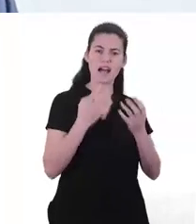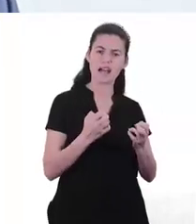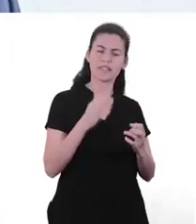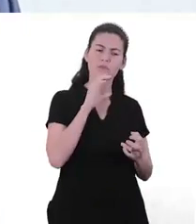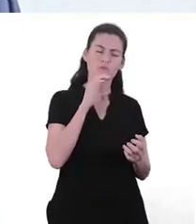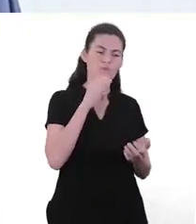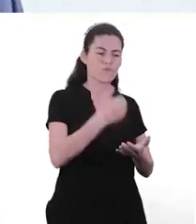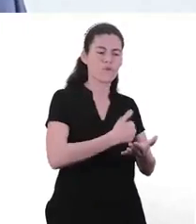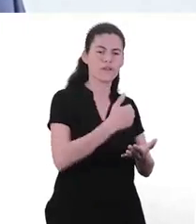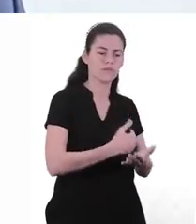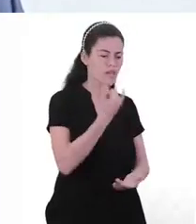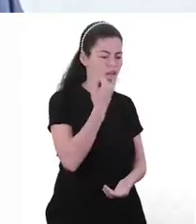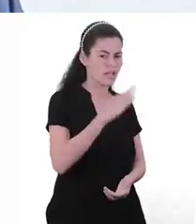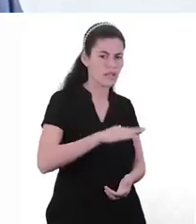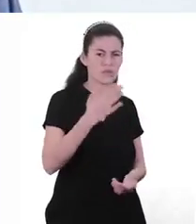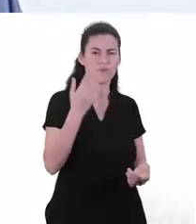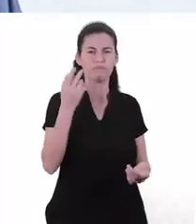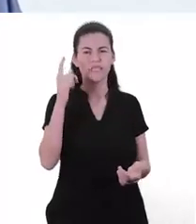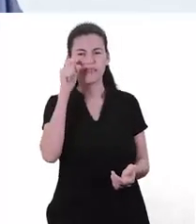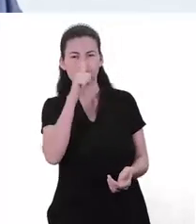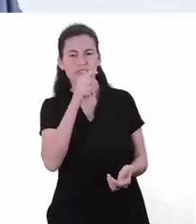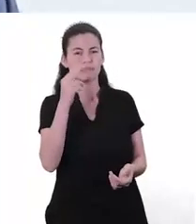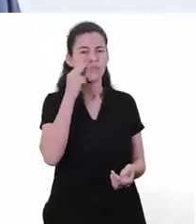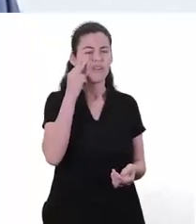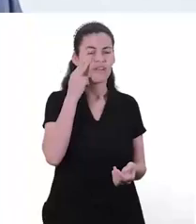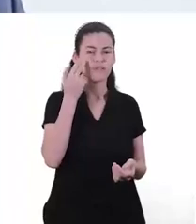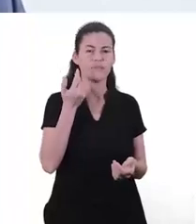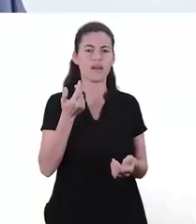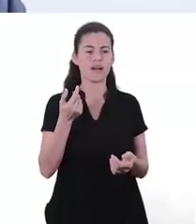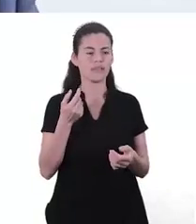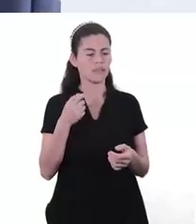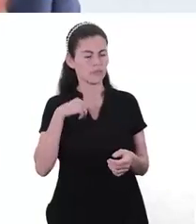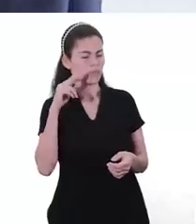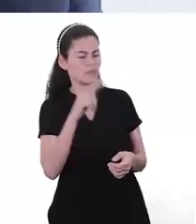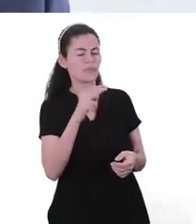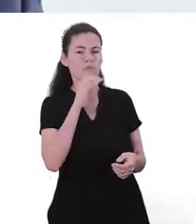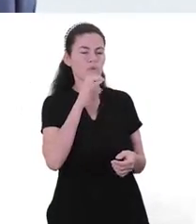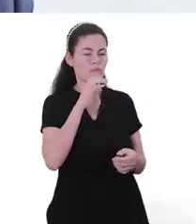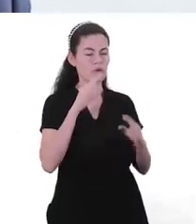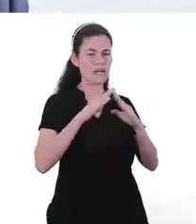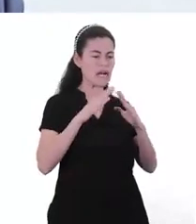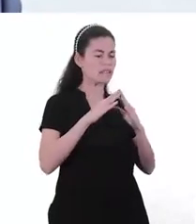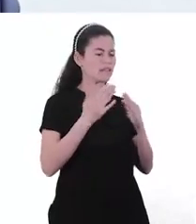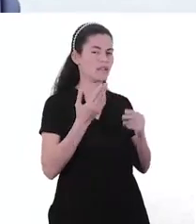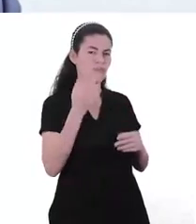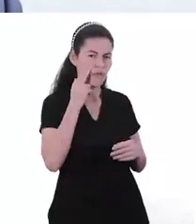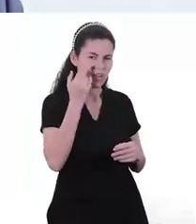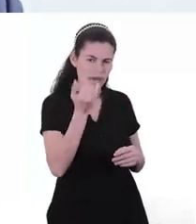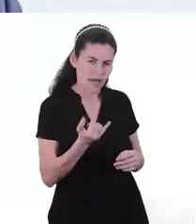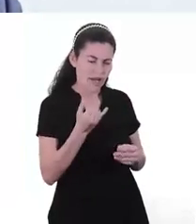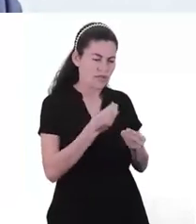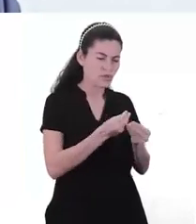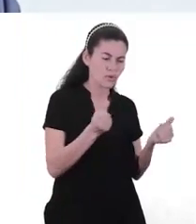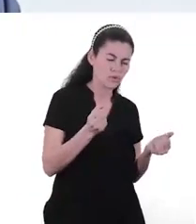en alguna actividad artística? ¿Cuáles son los signos que los padres pueden tomar para trabajar después, digo, en la casa? Es decir, a